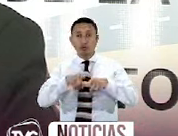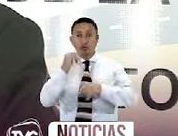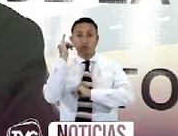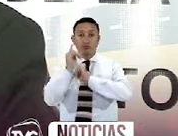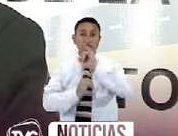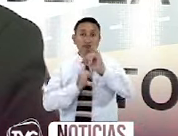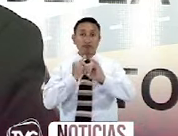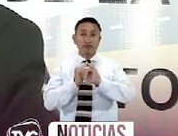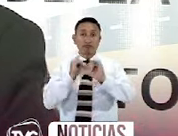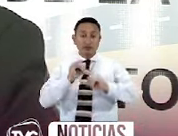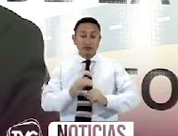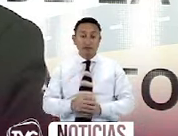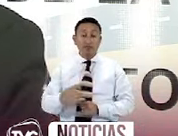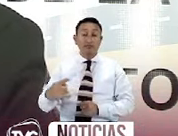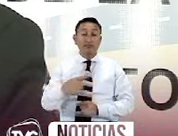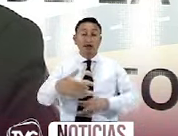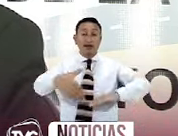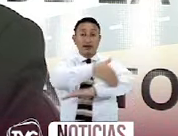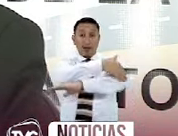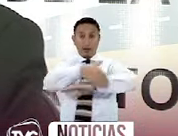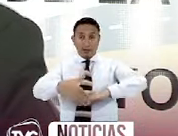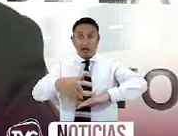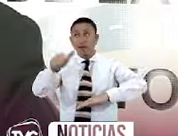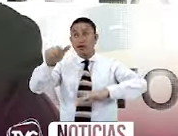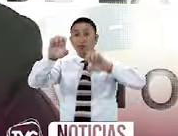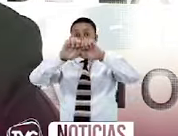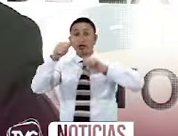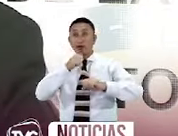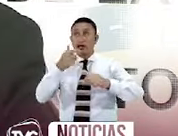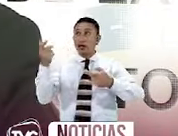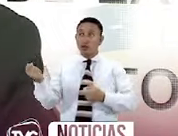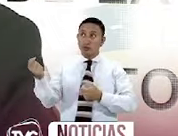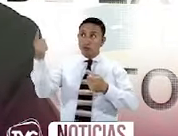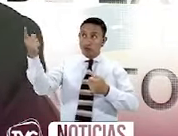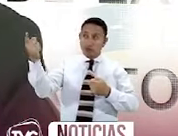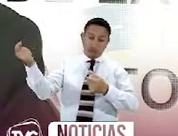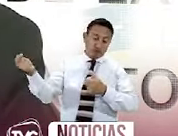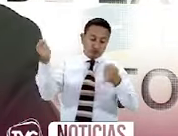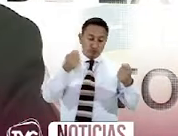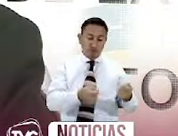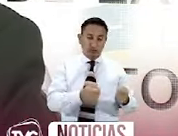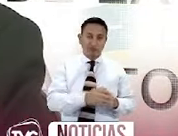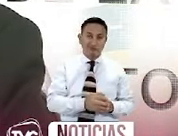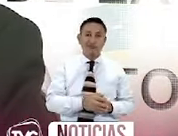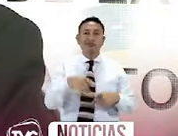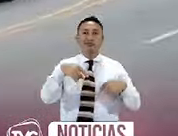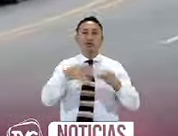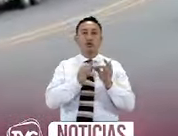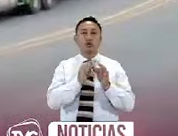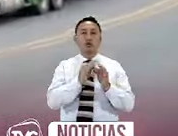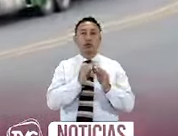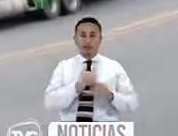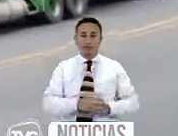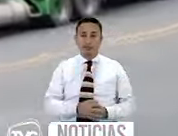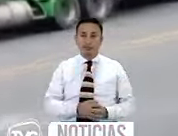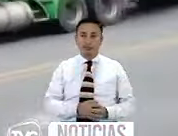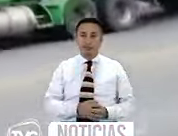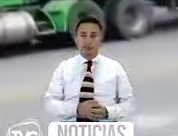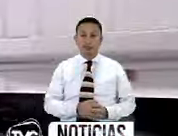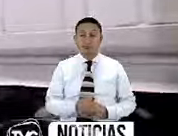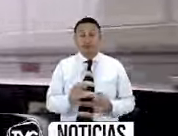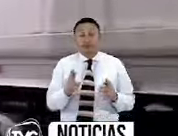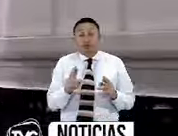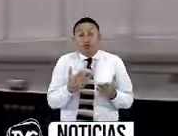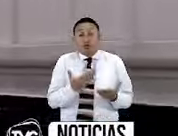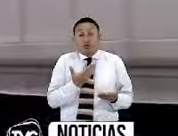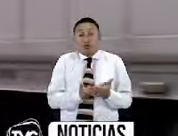de concesionar esta vía a una empresa a fin de que se haga cargo de esta ampliación. Esperan con esta propuesta tener un